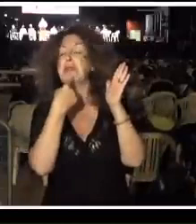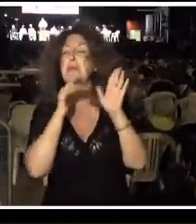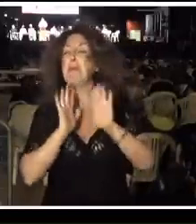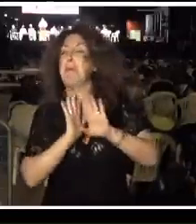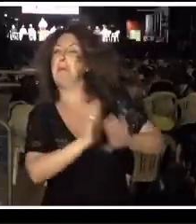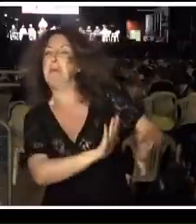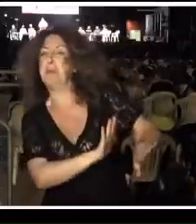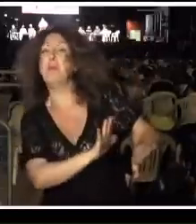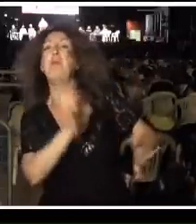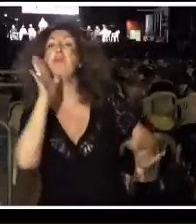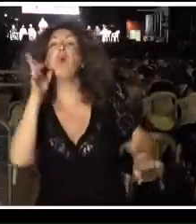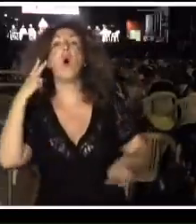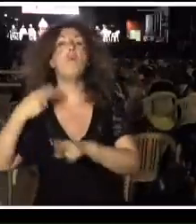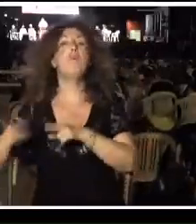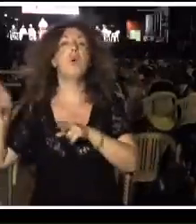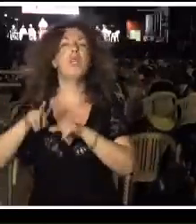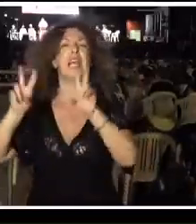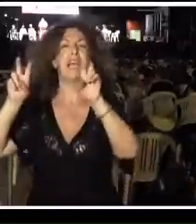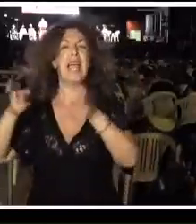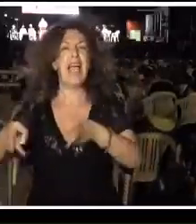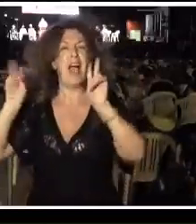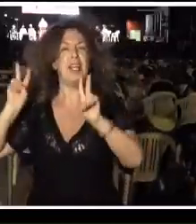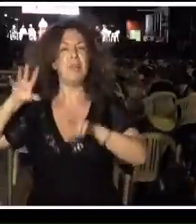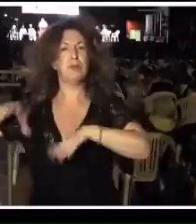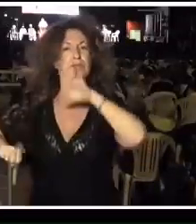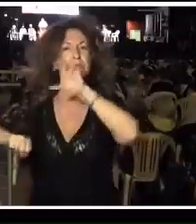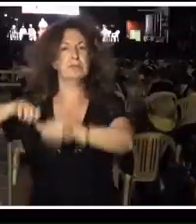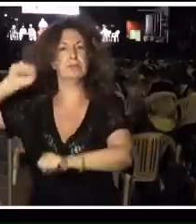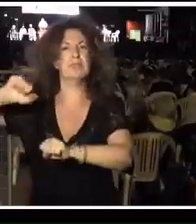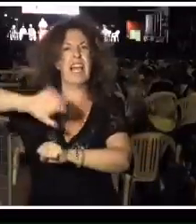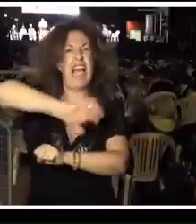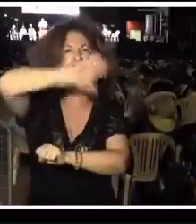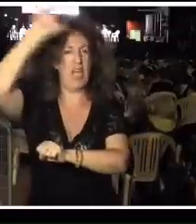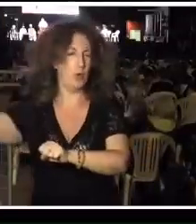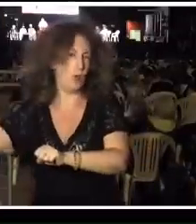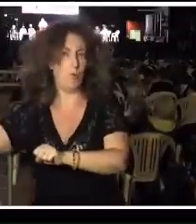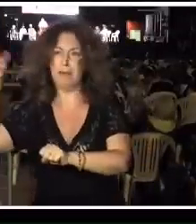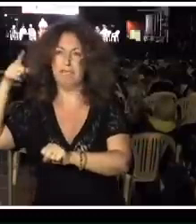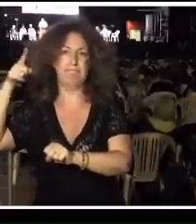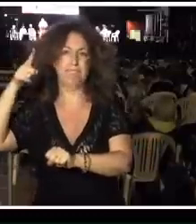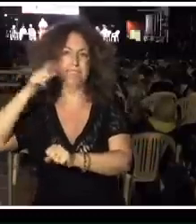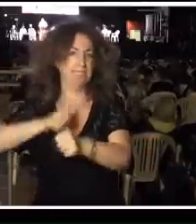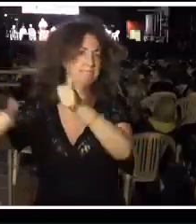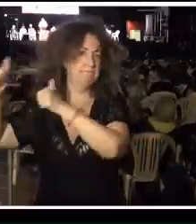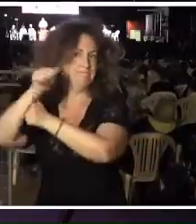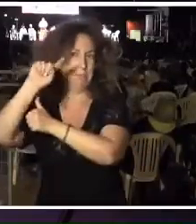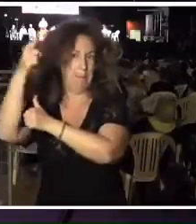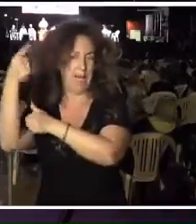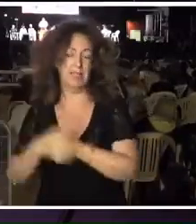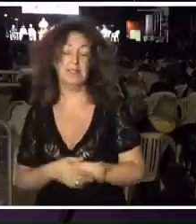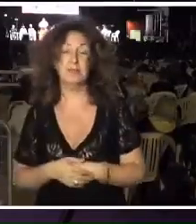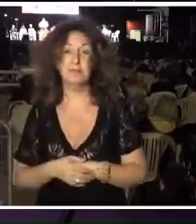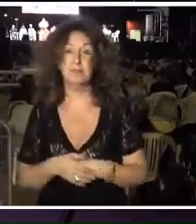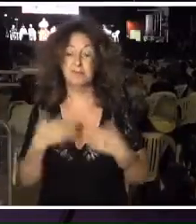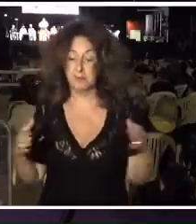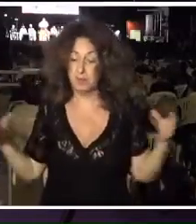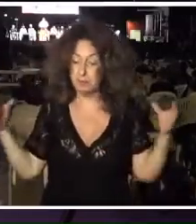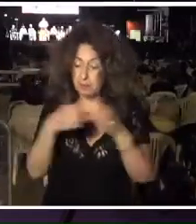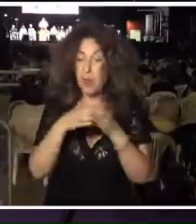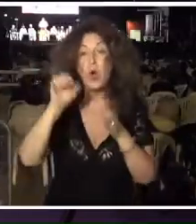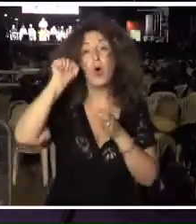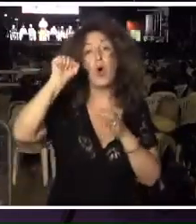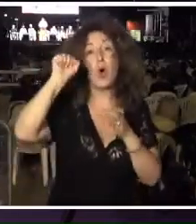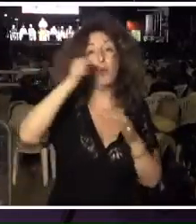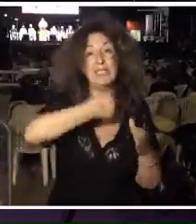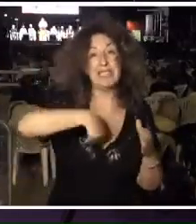políticas neoliberales se impusieron a los pueblos de Europa como única opción posible. El Partido Comunista de España